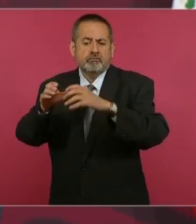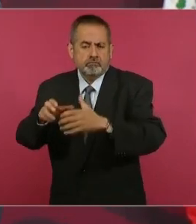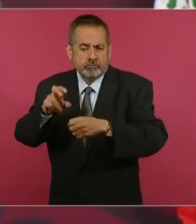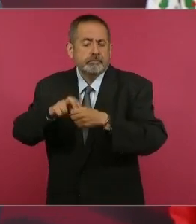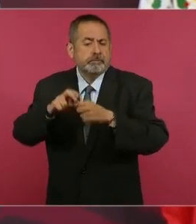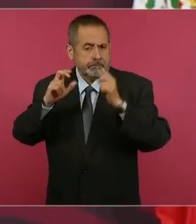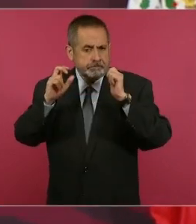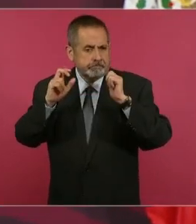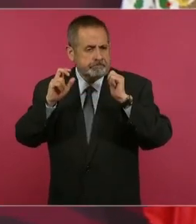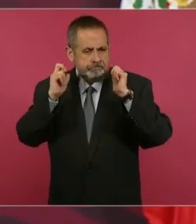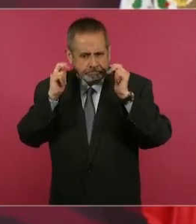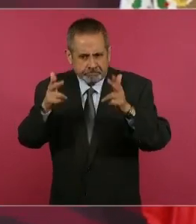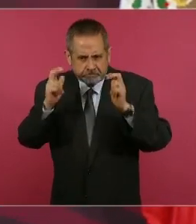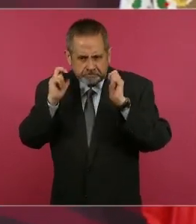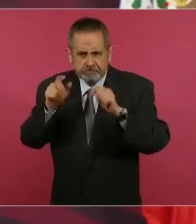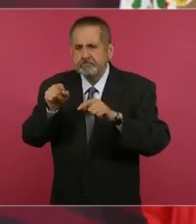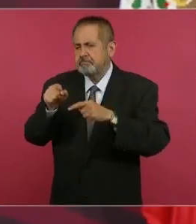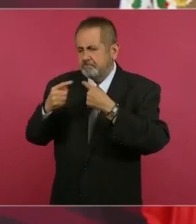Chiapas y